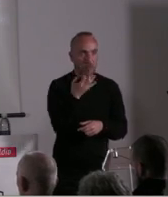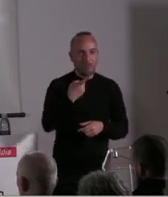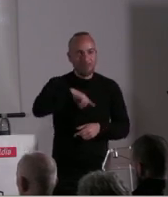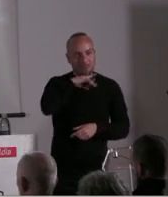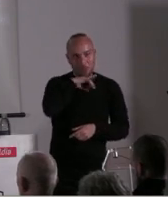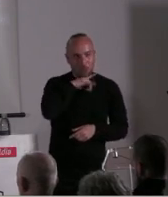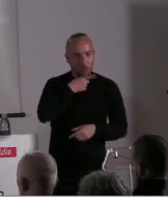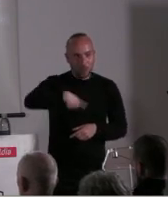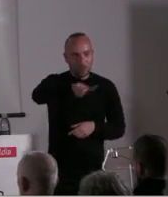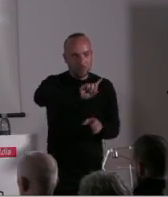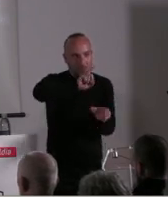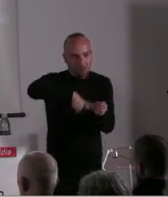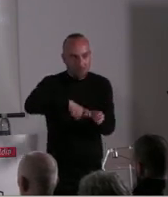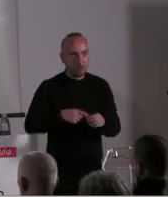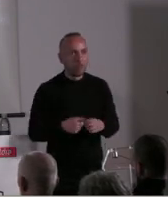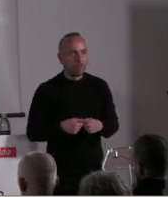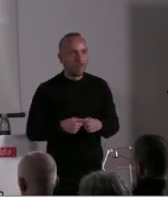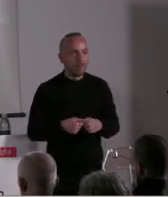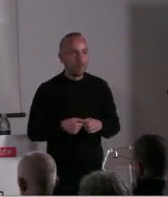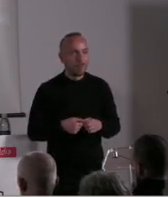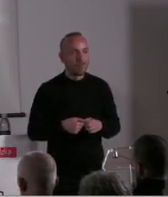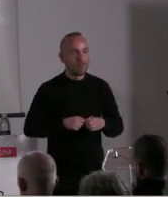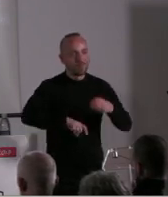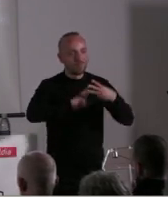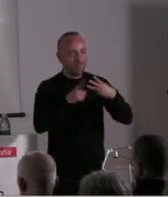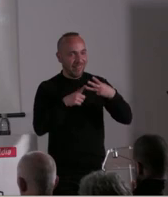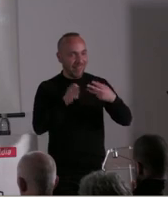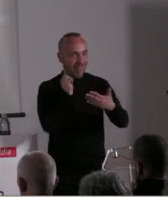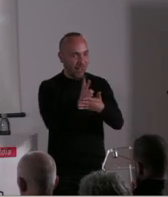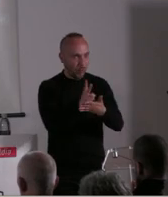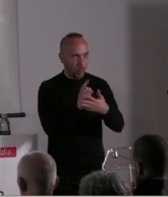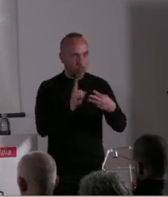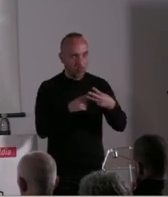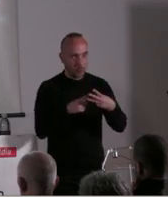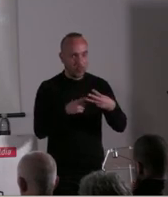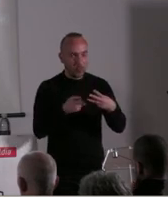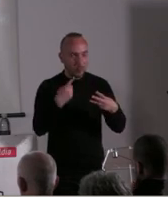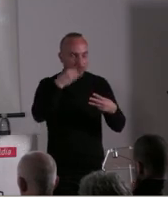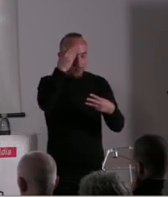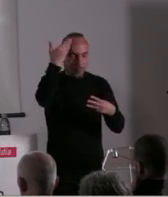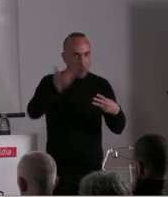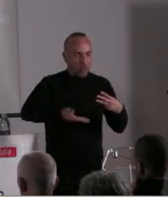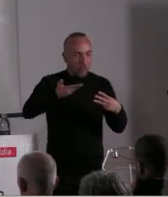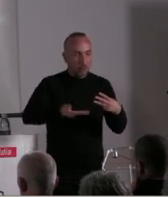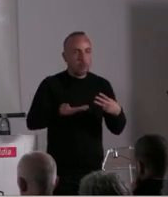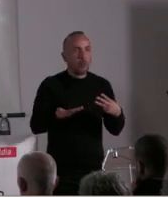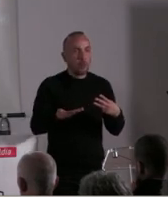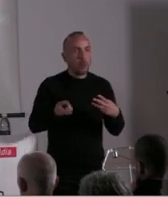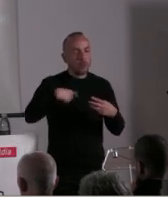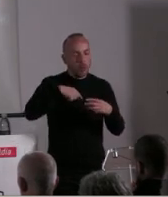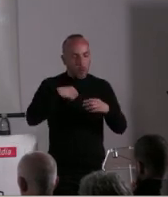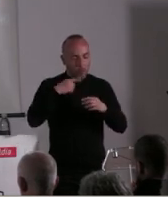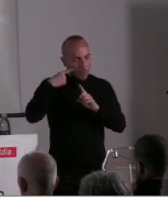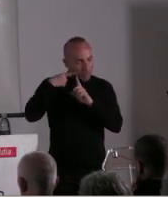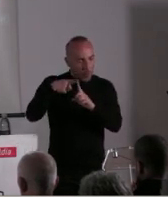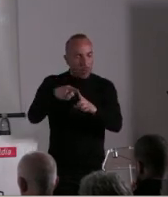estéis allí. Y el tercero sería, nosotras lo encontramos el más importante, que estamos haciendo todo esto no solo para el derecho de